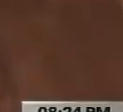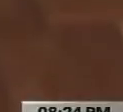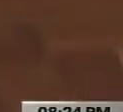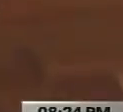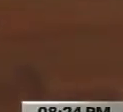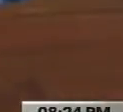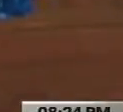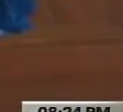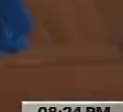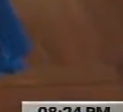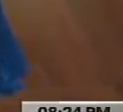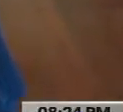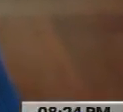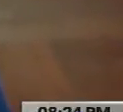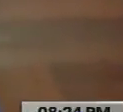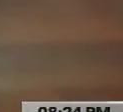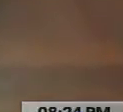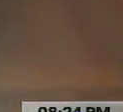La